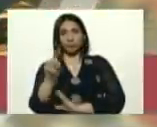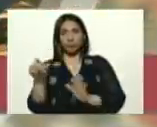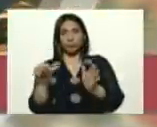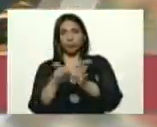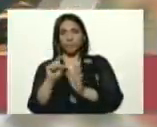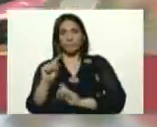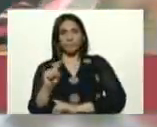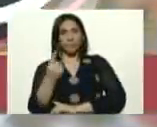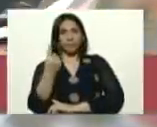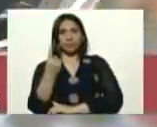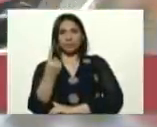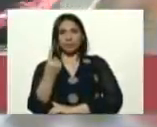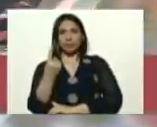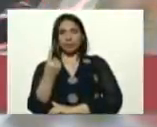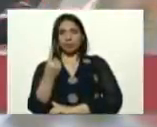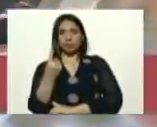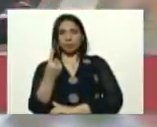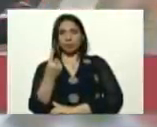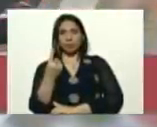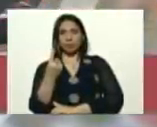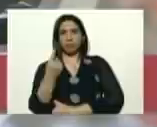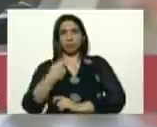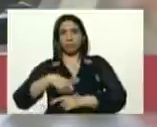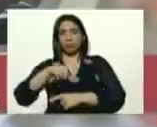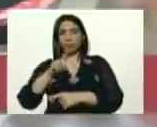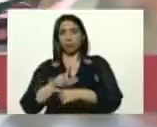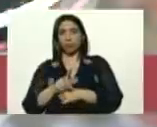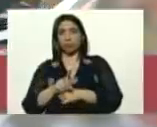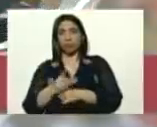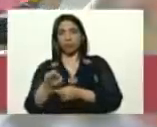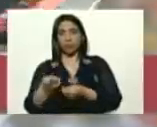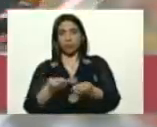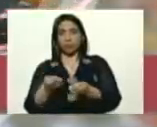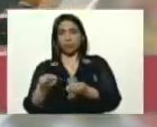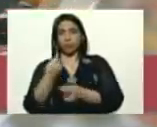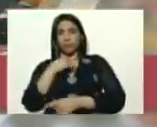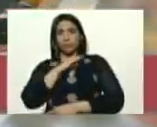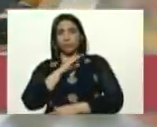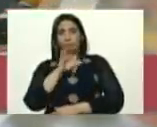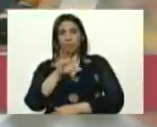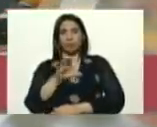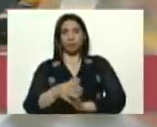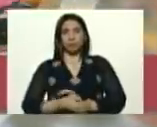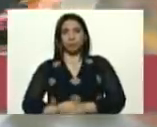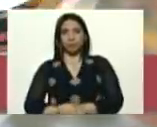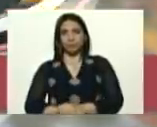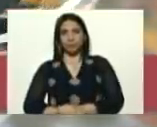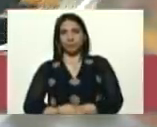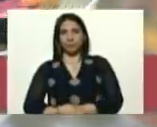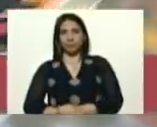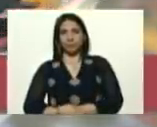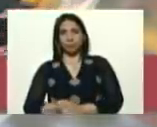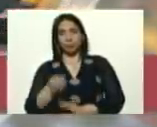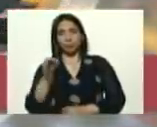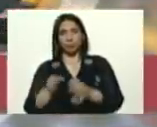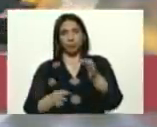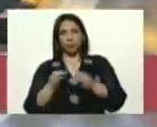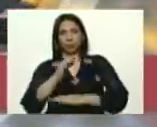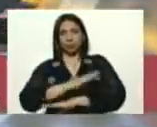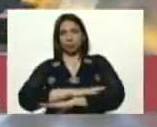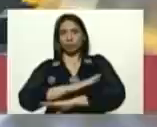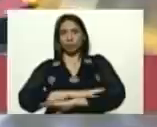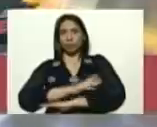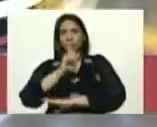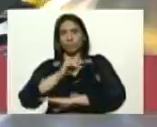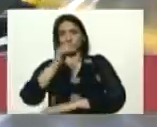de los principales actores y protagonistas del control de la pandemia en el país ha sido justamente la disciplina y